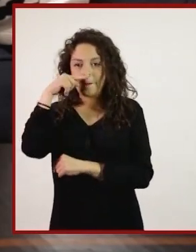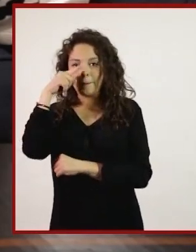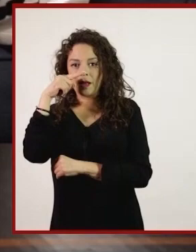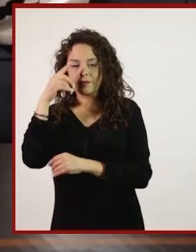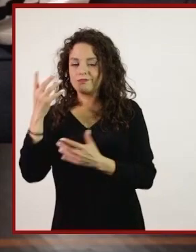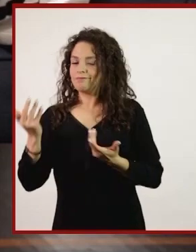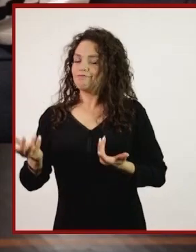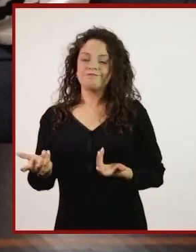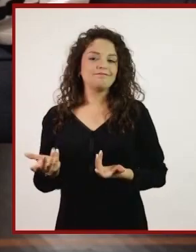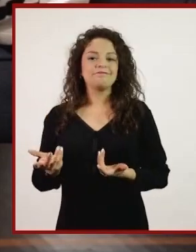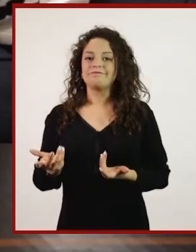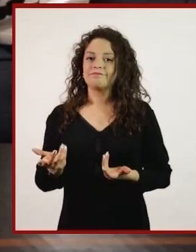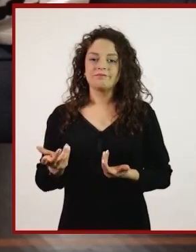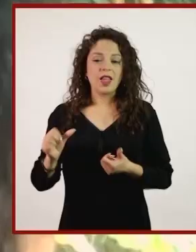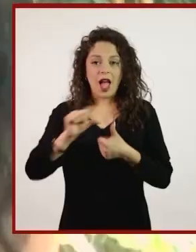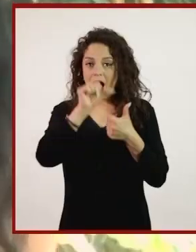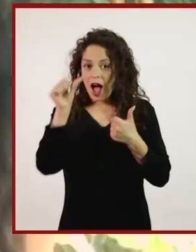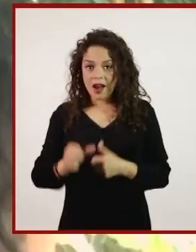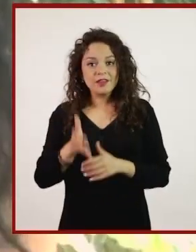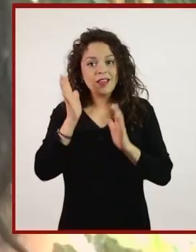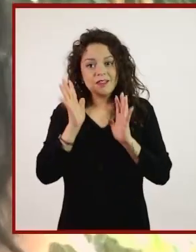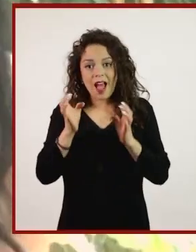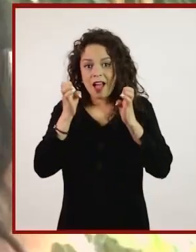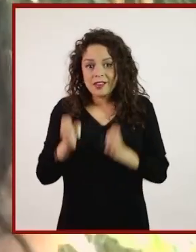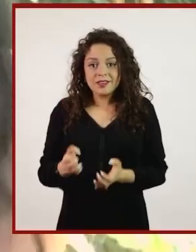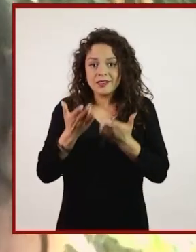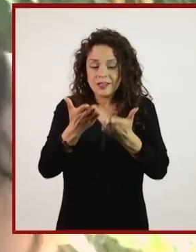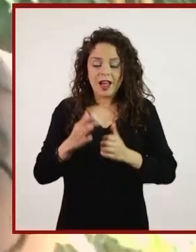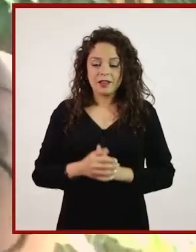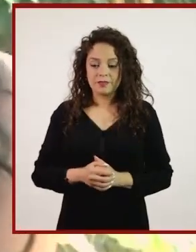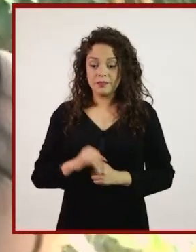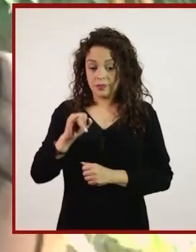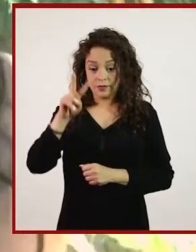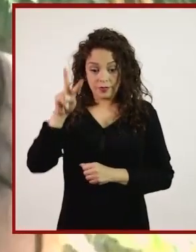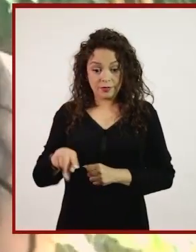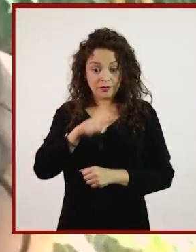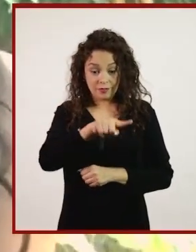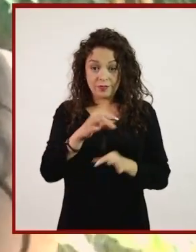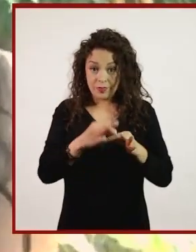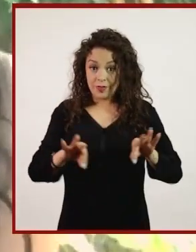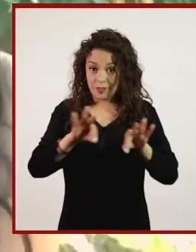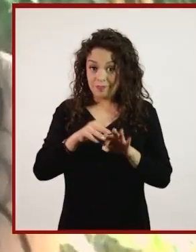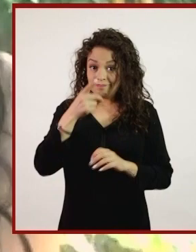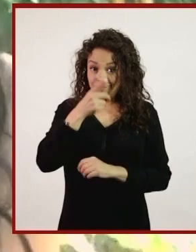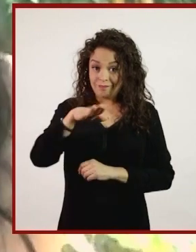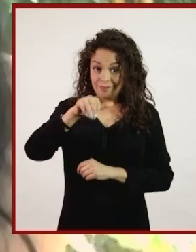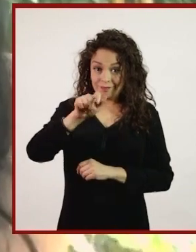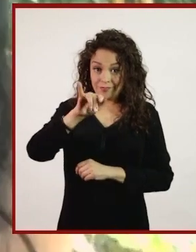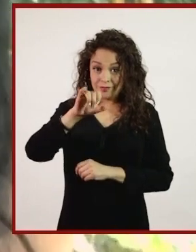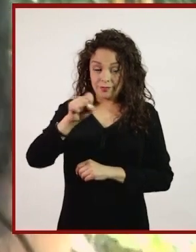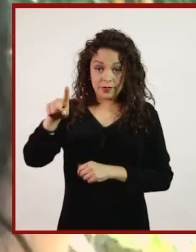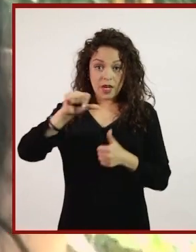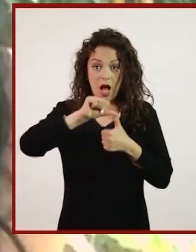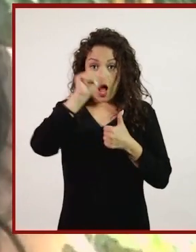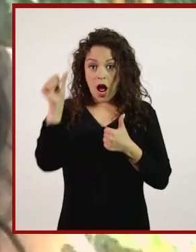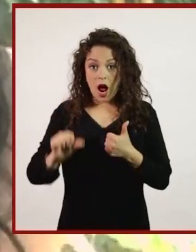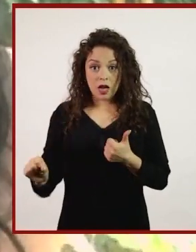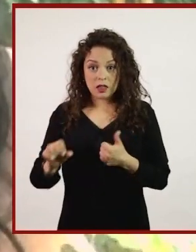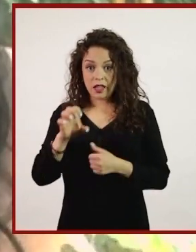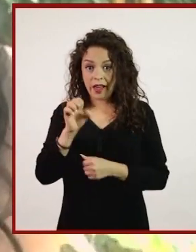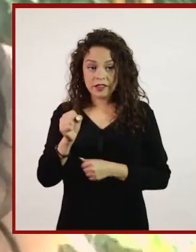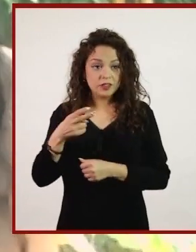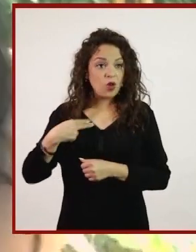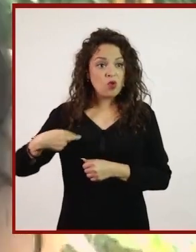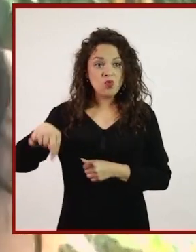de clasismo, y se olvidan que no, o sea, el Exacto. arte está ahí. Hay algo muy importante en lo que estás mencionando, Matías, que es que, o sea, creo que